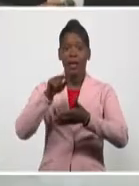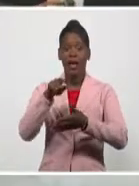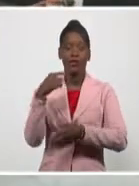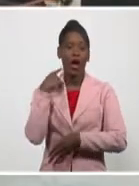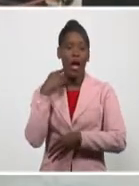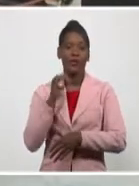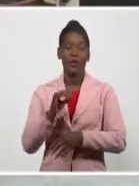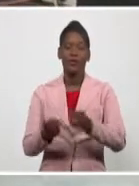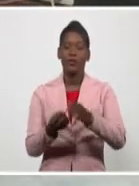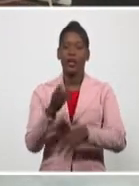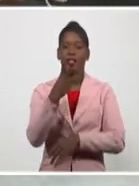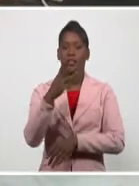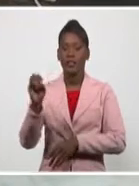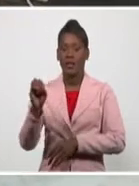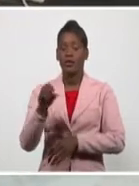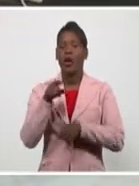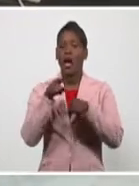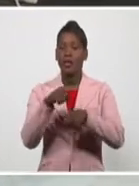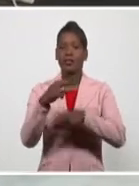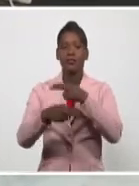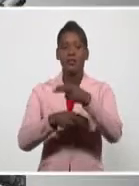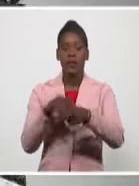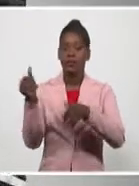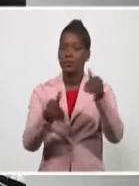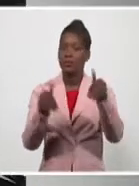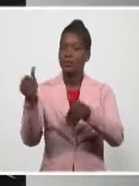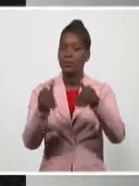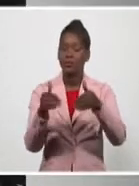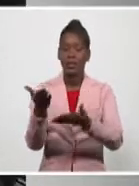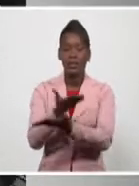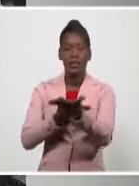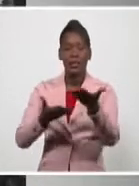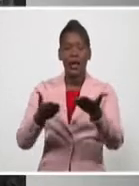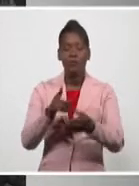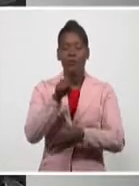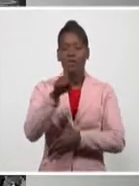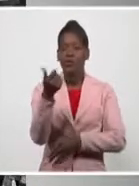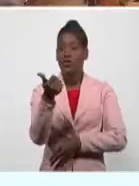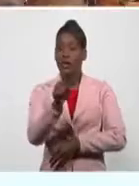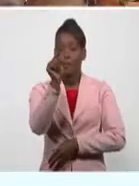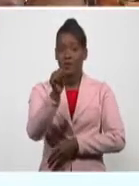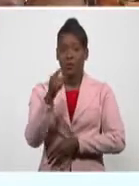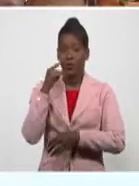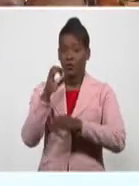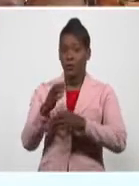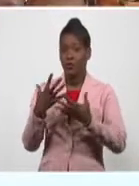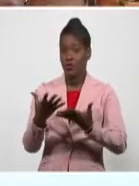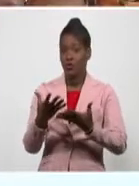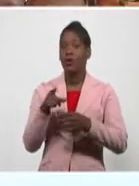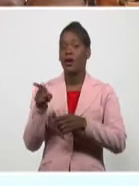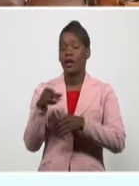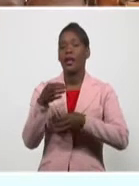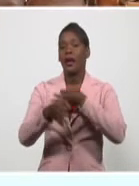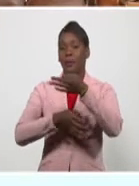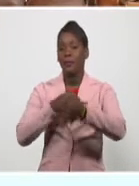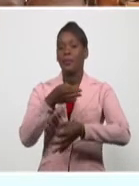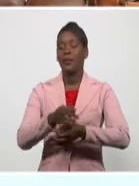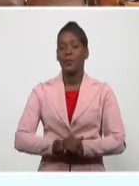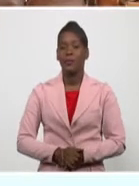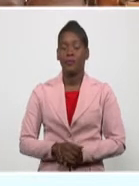300. Y se celebró un panel con motivo del 110 aniversario del natalicio de José Lezama Lima. El 2020 fue un año de